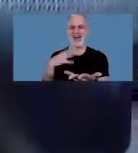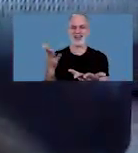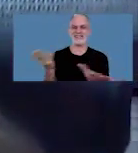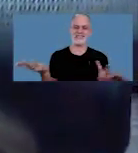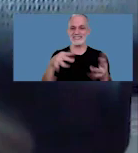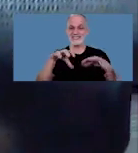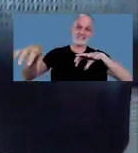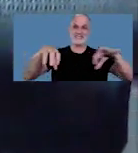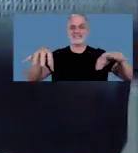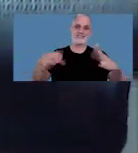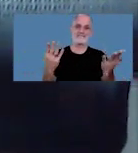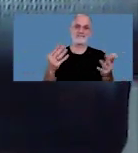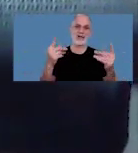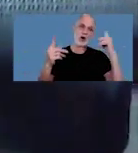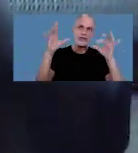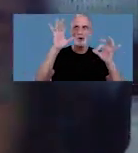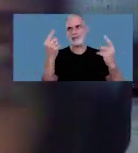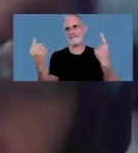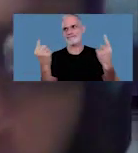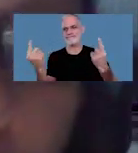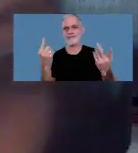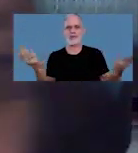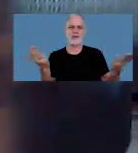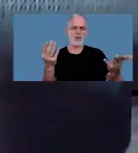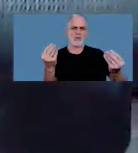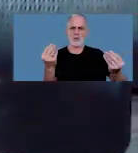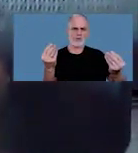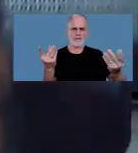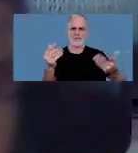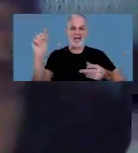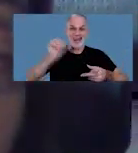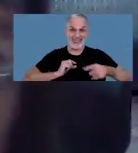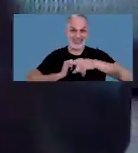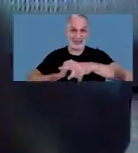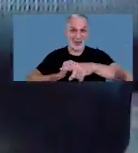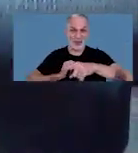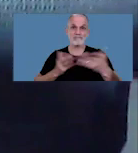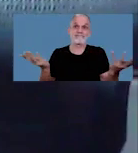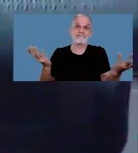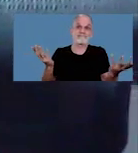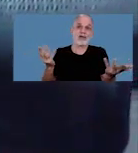doctrina. ¿Sí? Vos adherís a declararlo como un crédito, porque estamos hablando de un